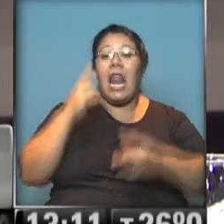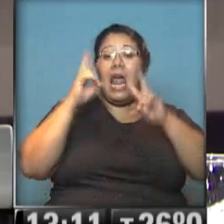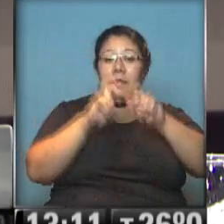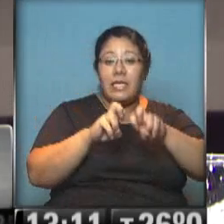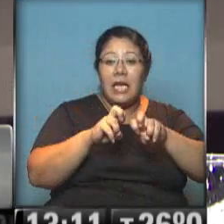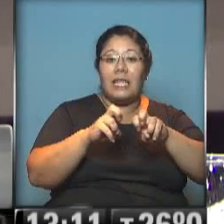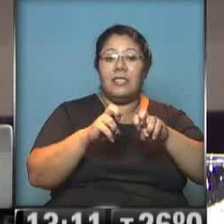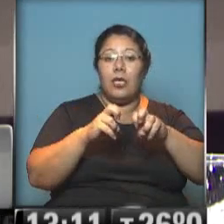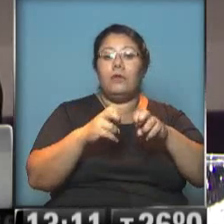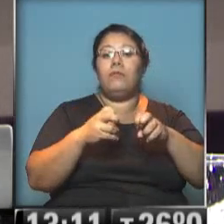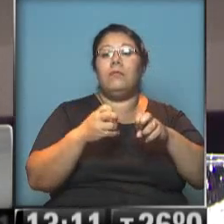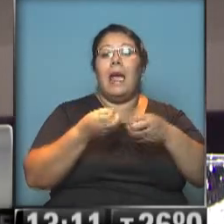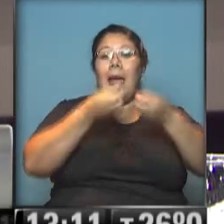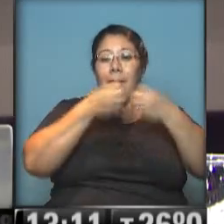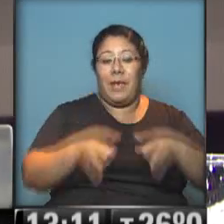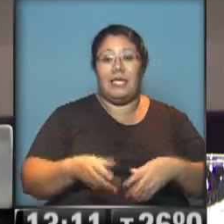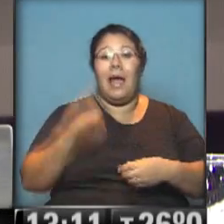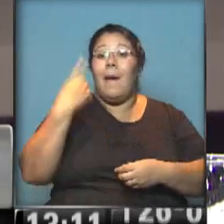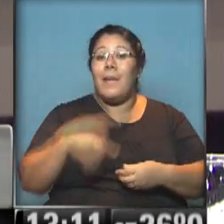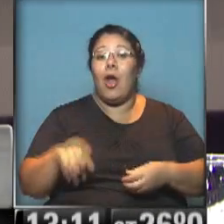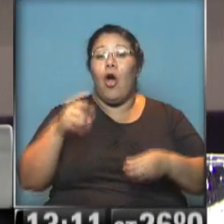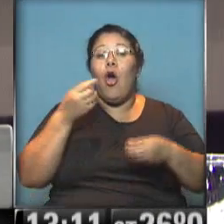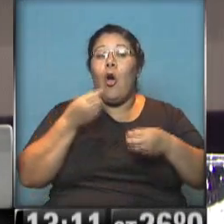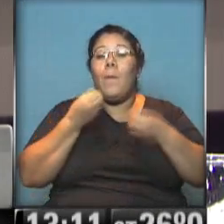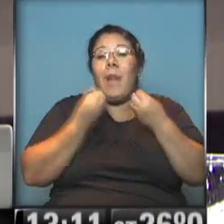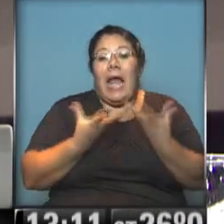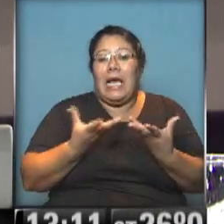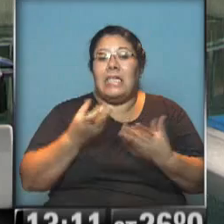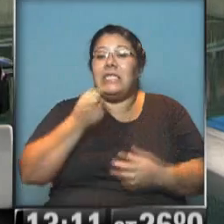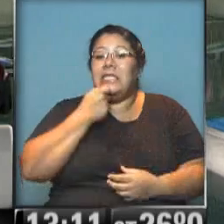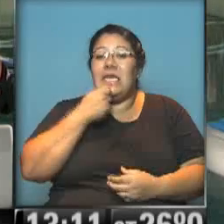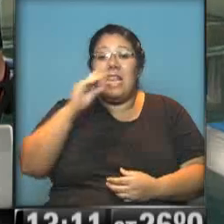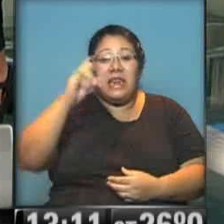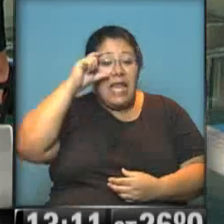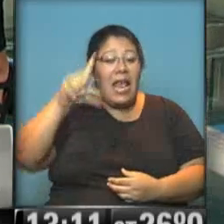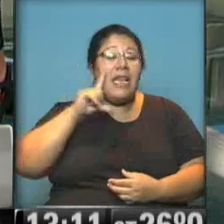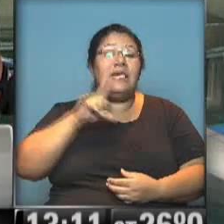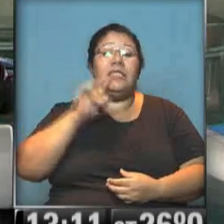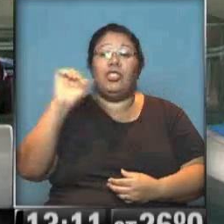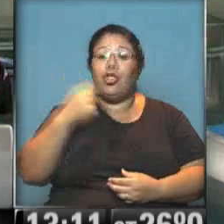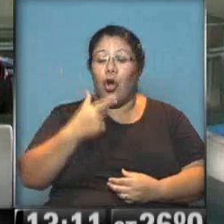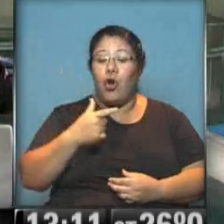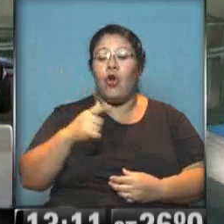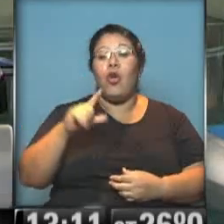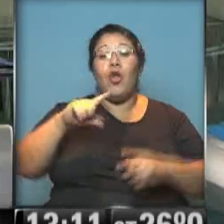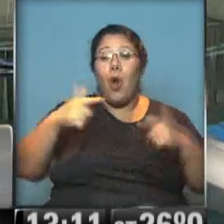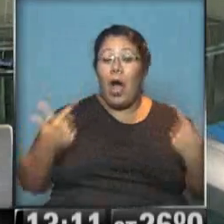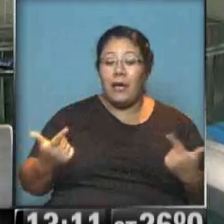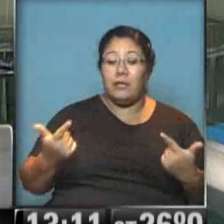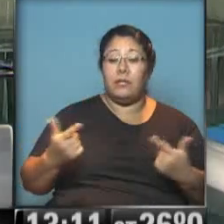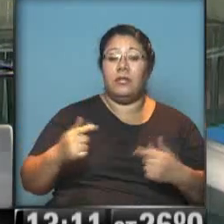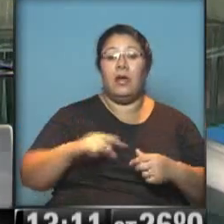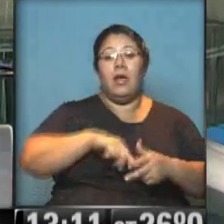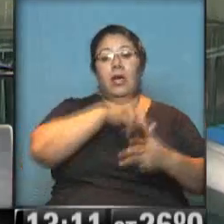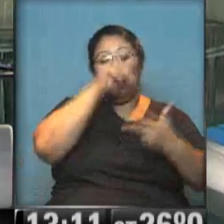que investigar porque ni siquiera hay delito y además hay una cosa muy ridícula por tercera vez lo digo ridícula porque dice